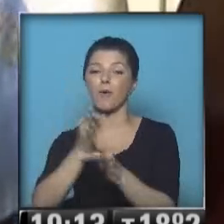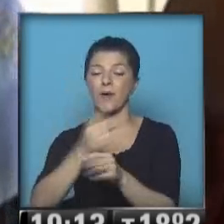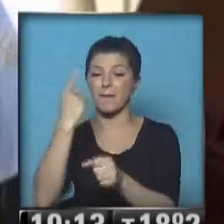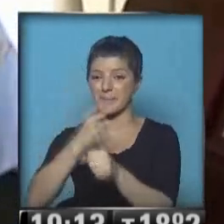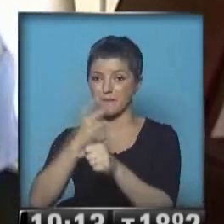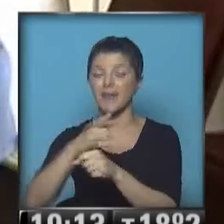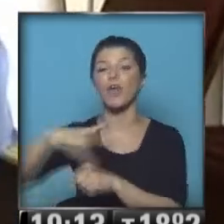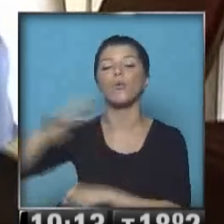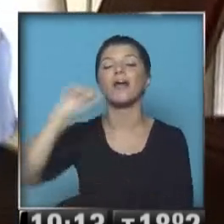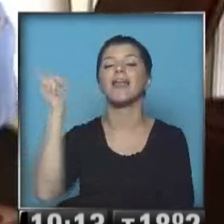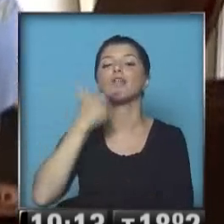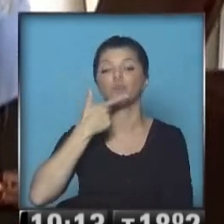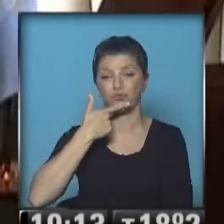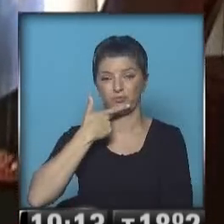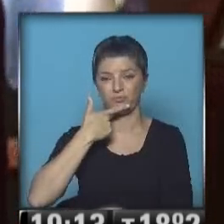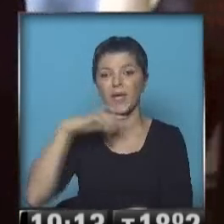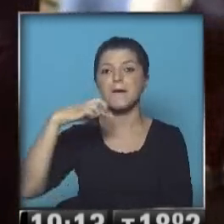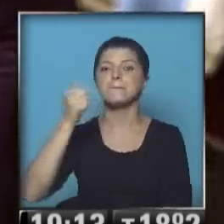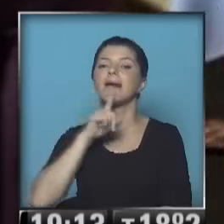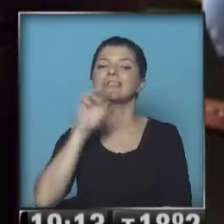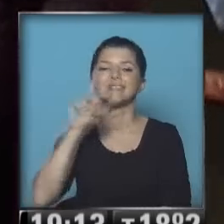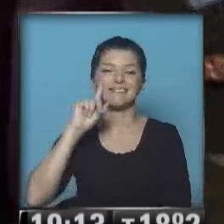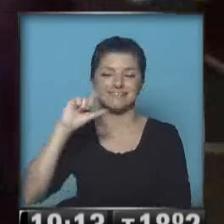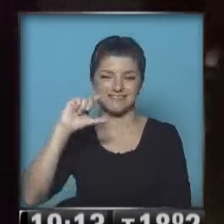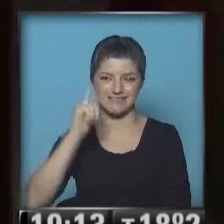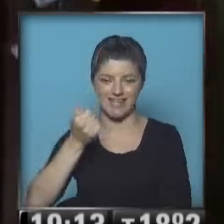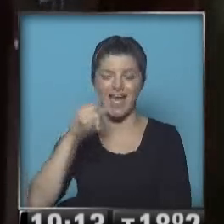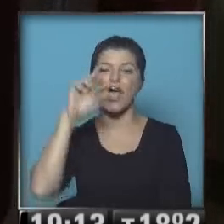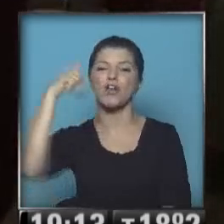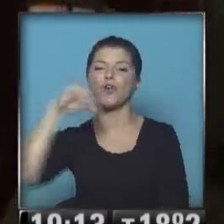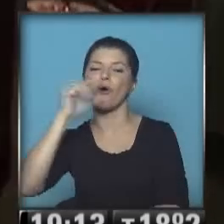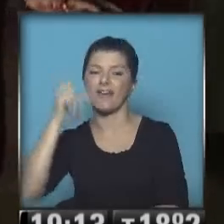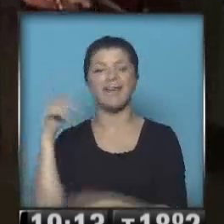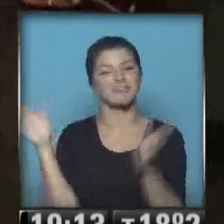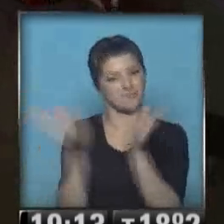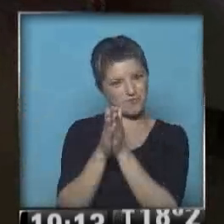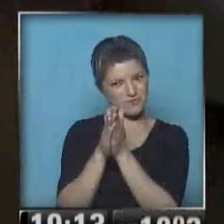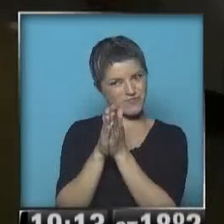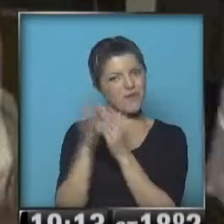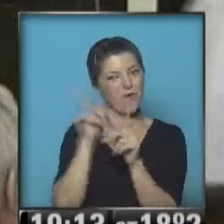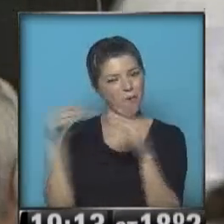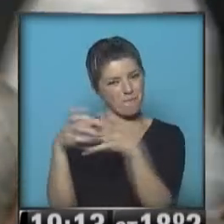Partido de Lanús, Patricia Nora Bruni, que se vino muy bien acompañada.